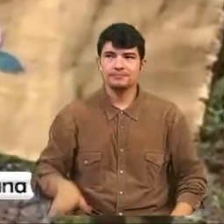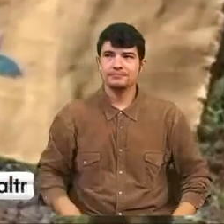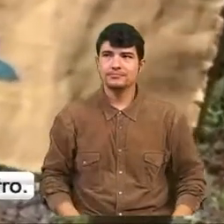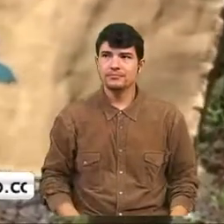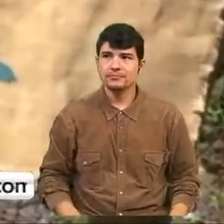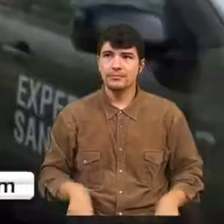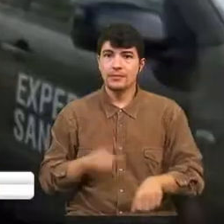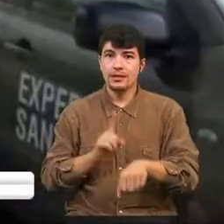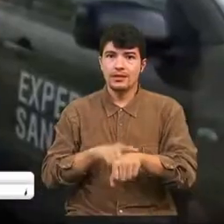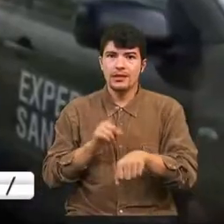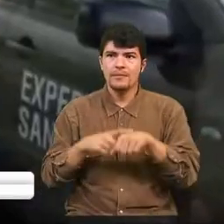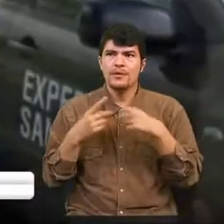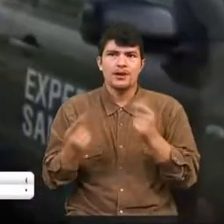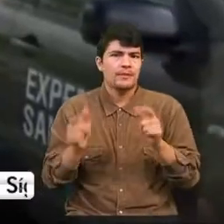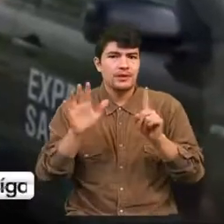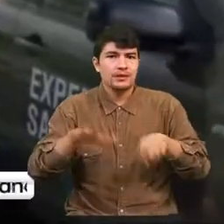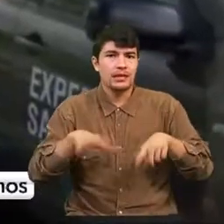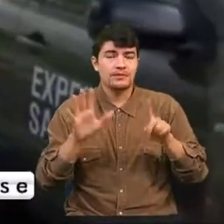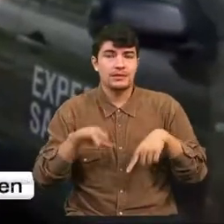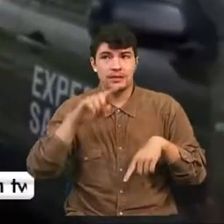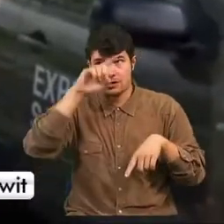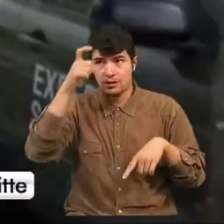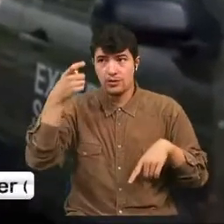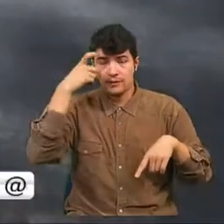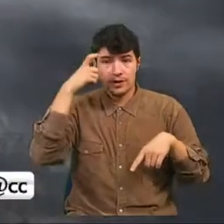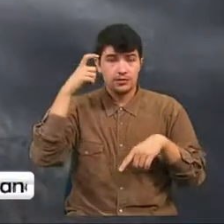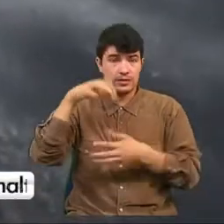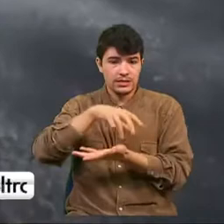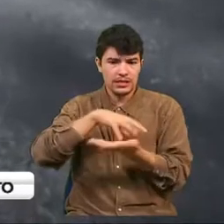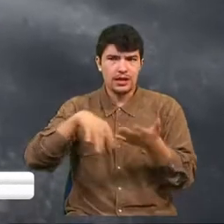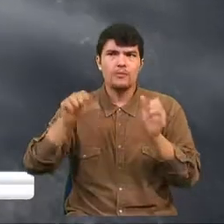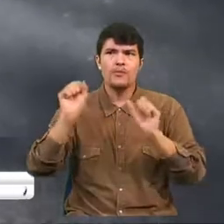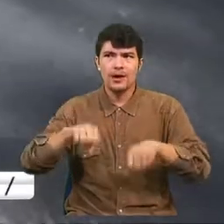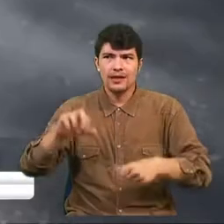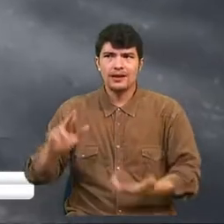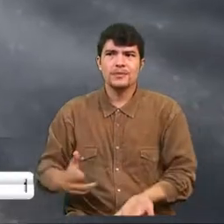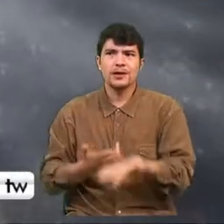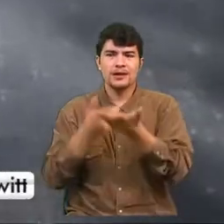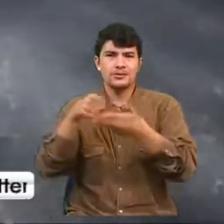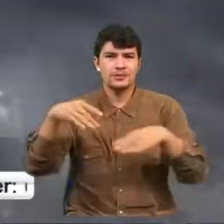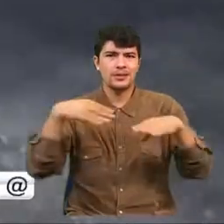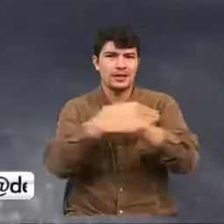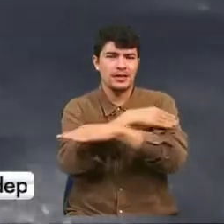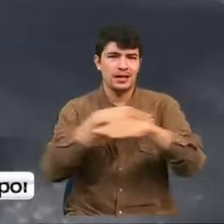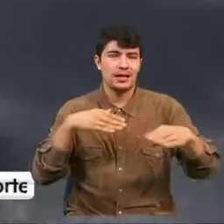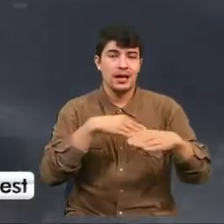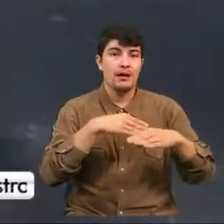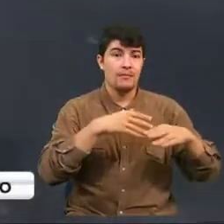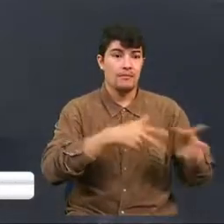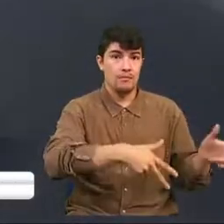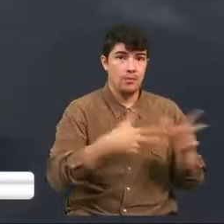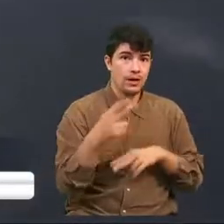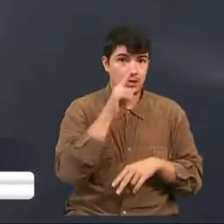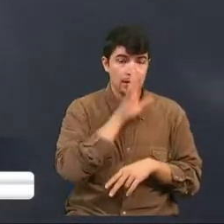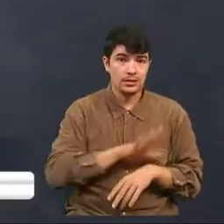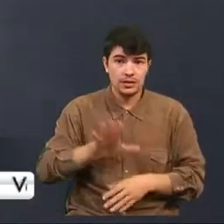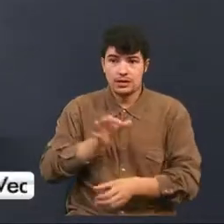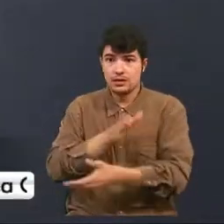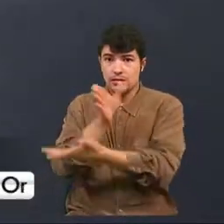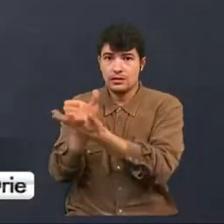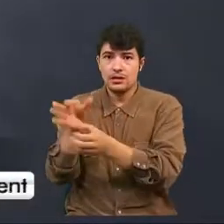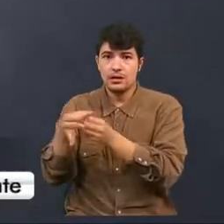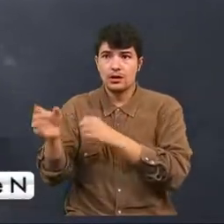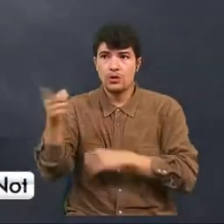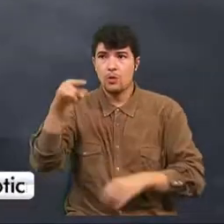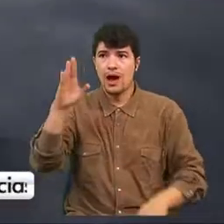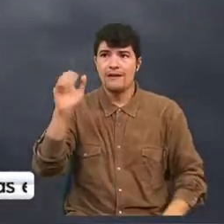En un tiempo récord de 6 meses, el gobierno de Santander logró recuperar la carretera que comunica a Puente Nacional con Guabatá, cerrada